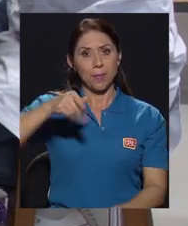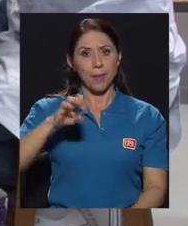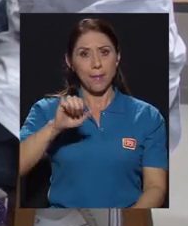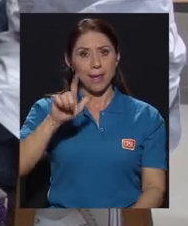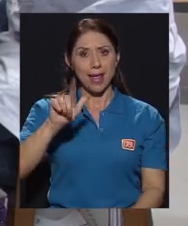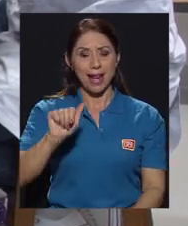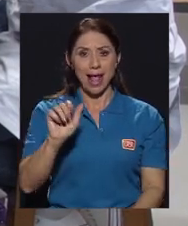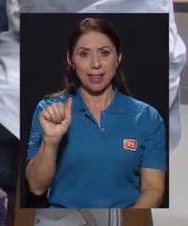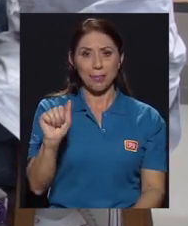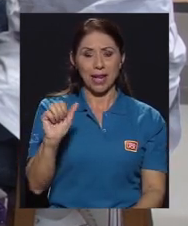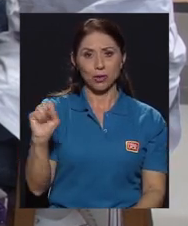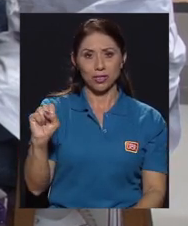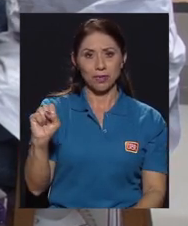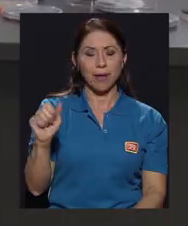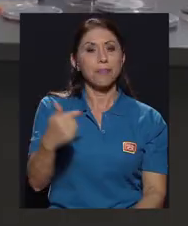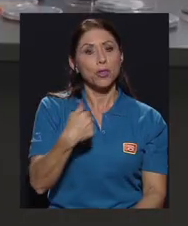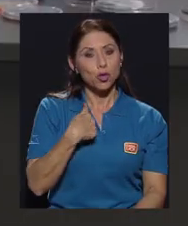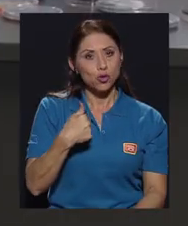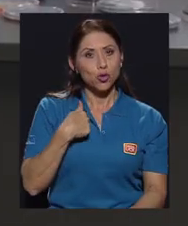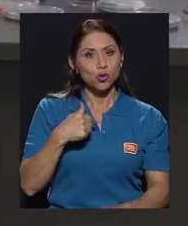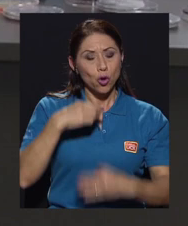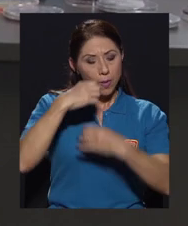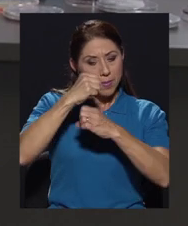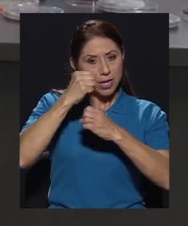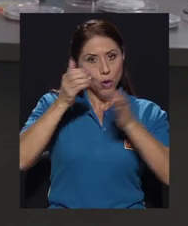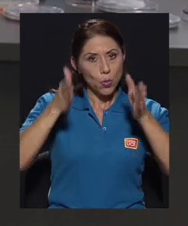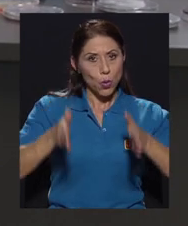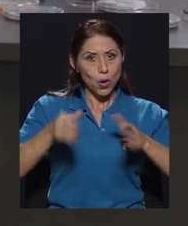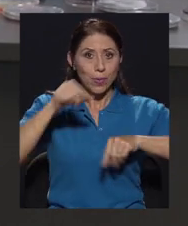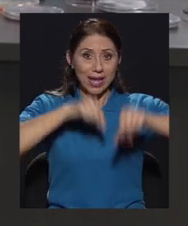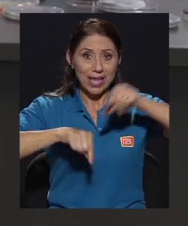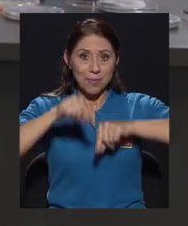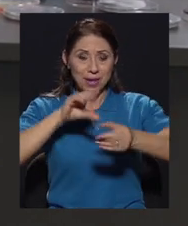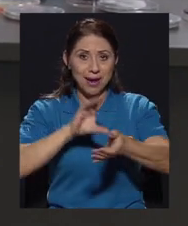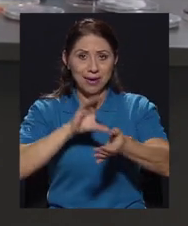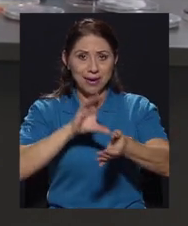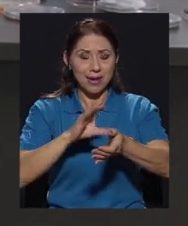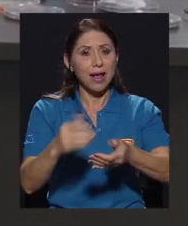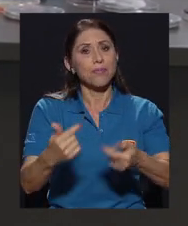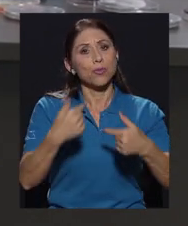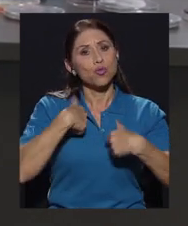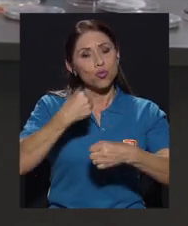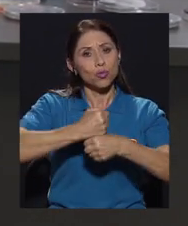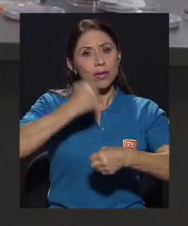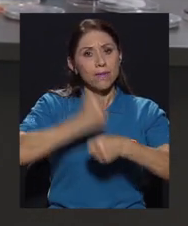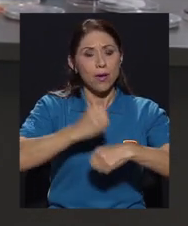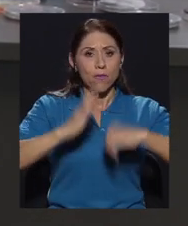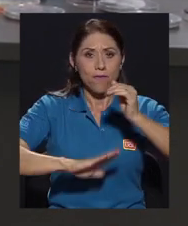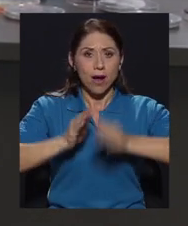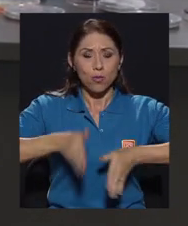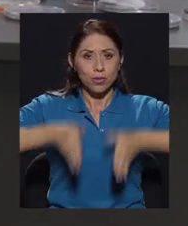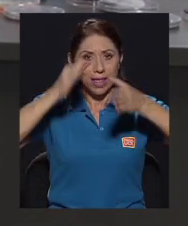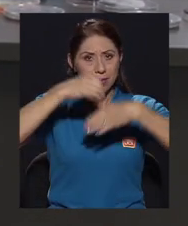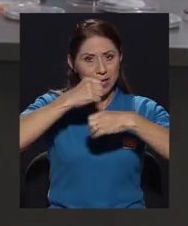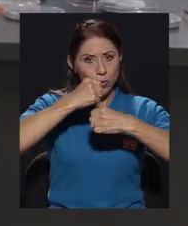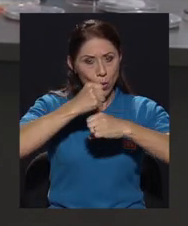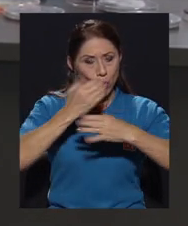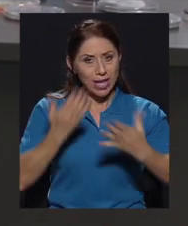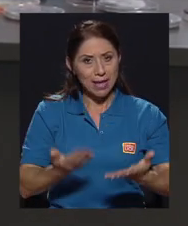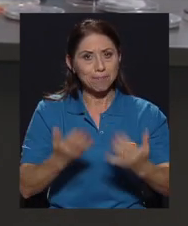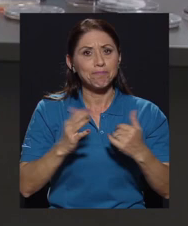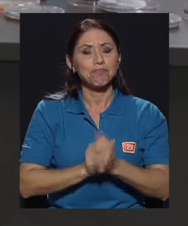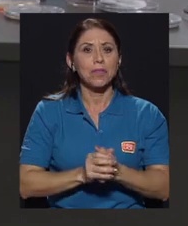es Pamela Tamirano Silva, yo soy microbióloga y química clínica. Yo trabajo en la Facultad de